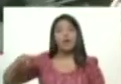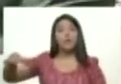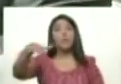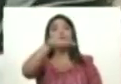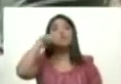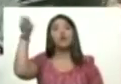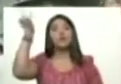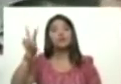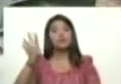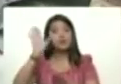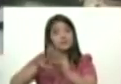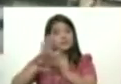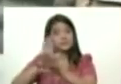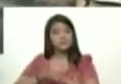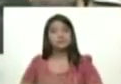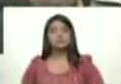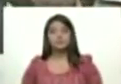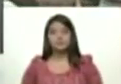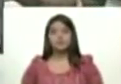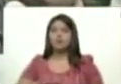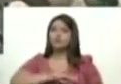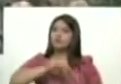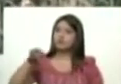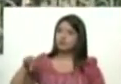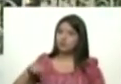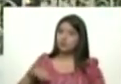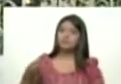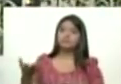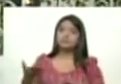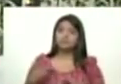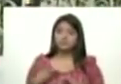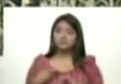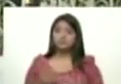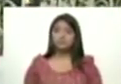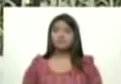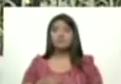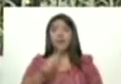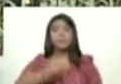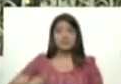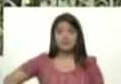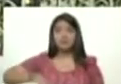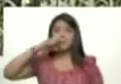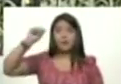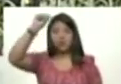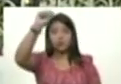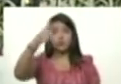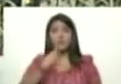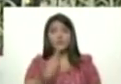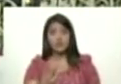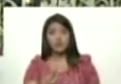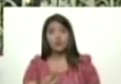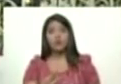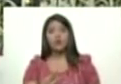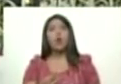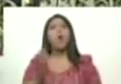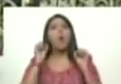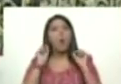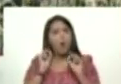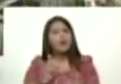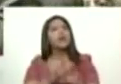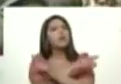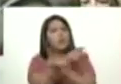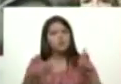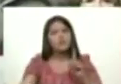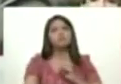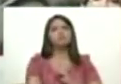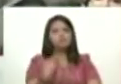le decimos, hemos recibido, como dijo nuestro presidente Nicolás Maduro, la bofetada electoral que